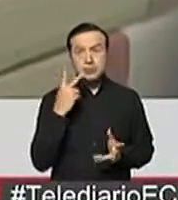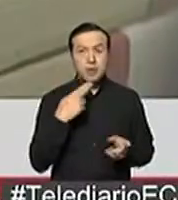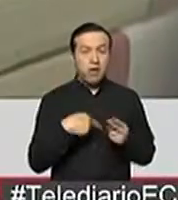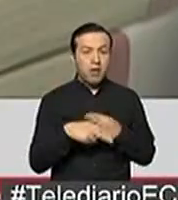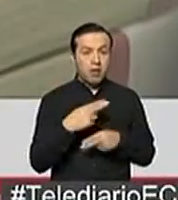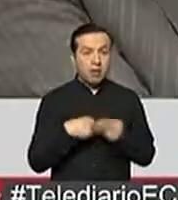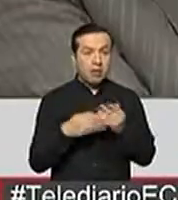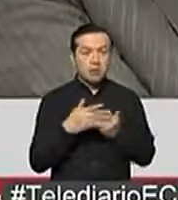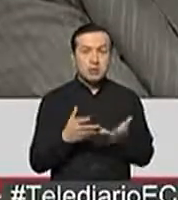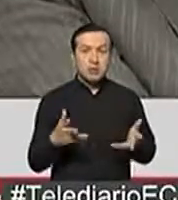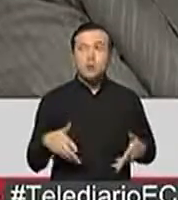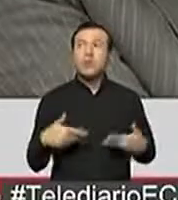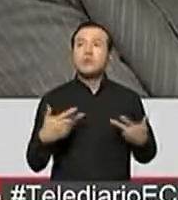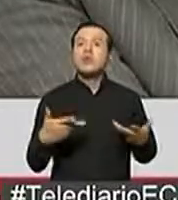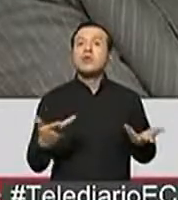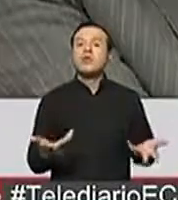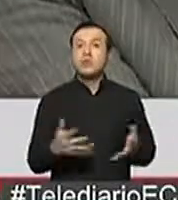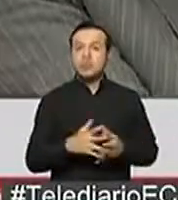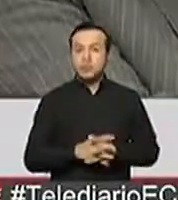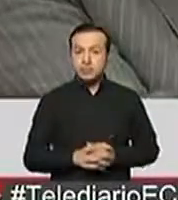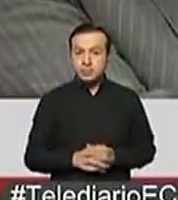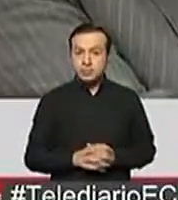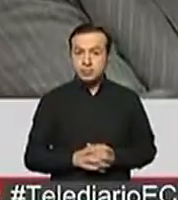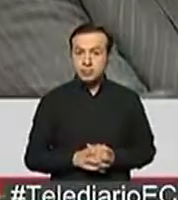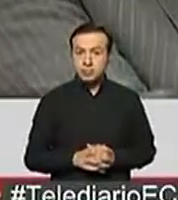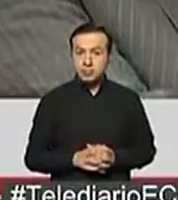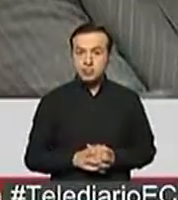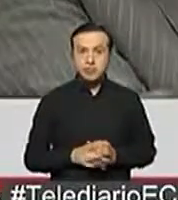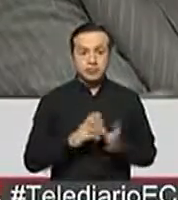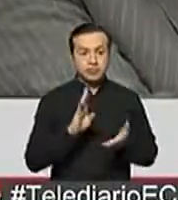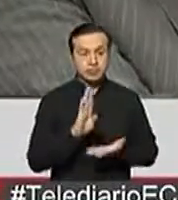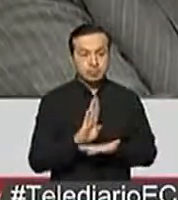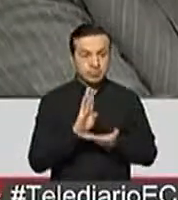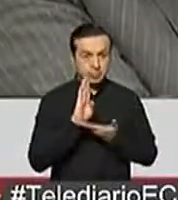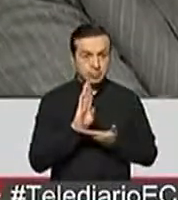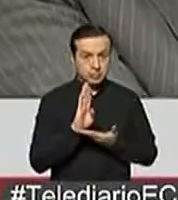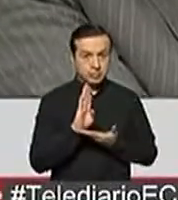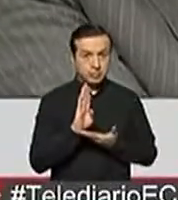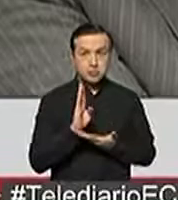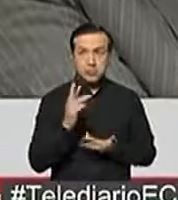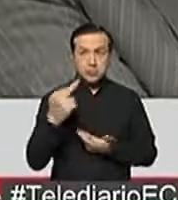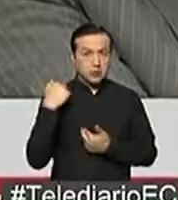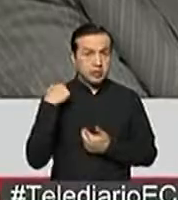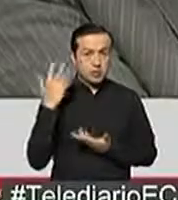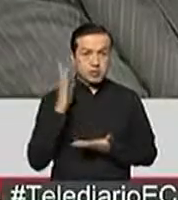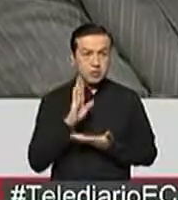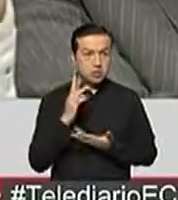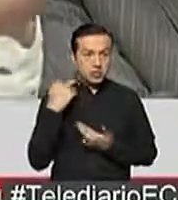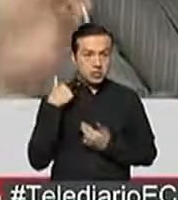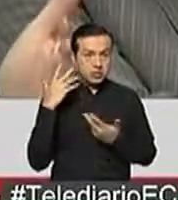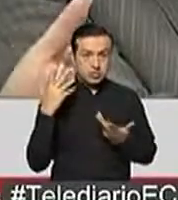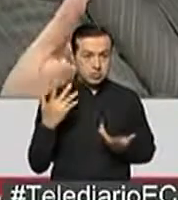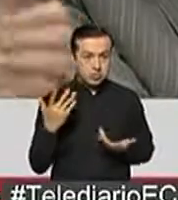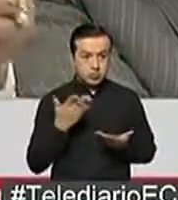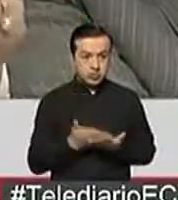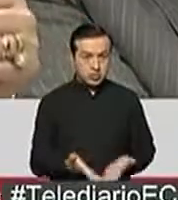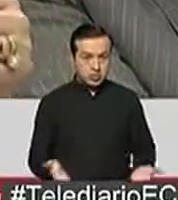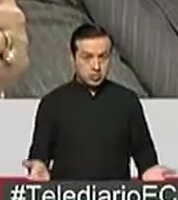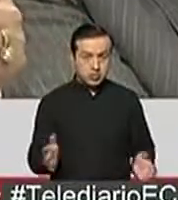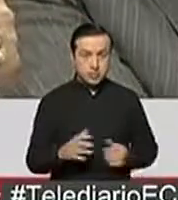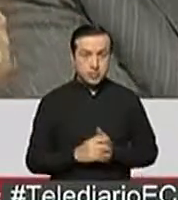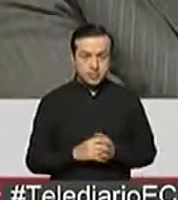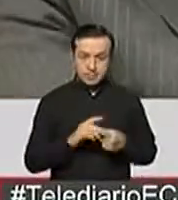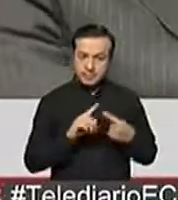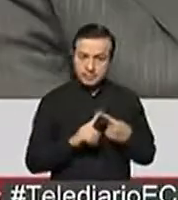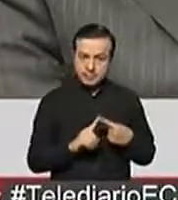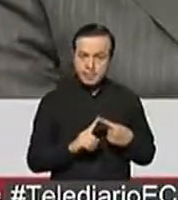peculado. ¿Cómo se pudo haber hecho esto si es que el IEPS no tenía competencia para poder adquirir estos activos? Eso por un